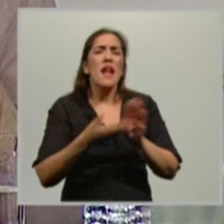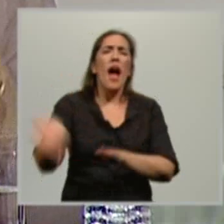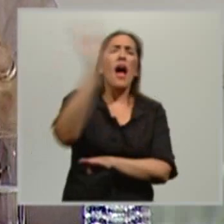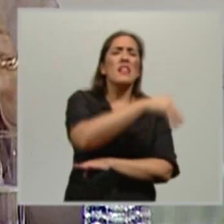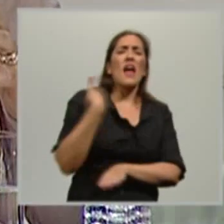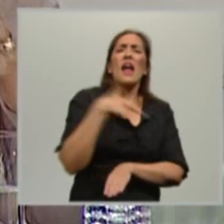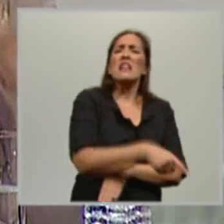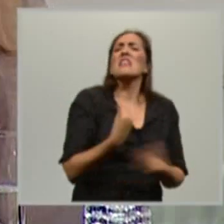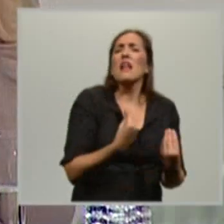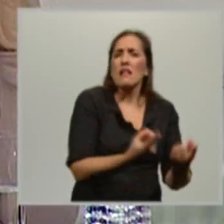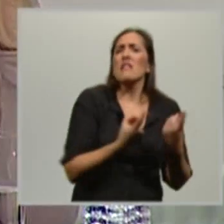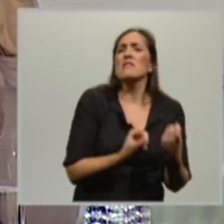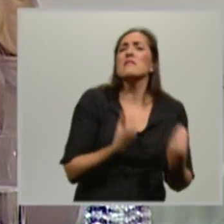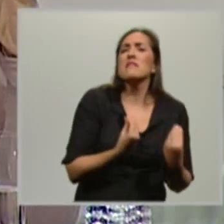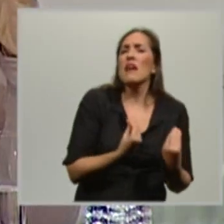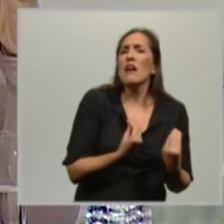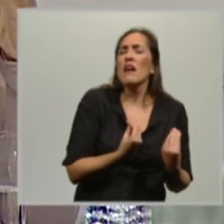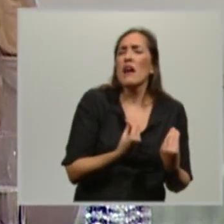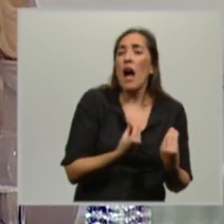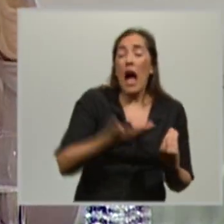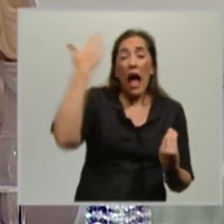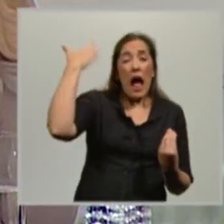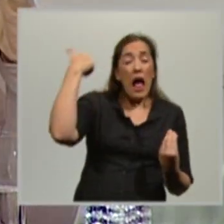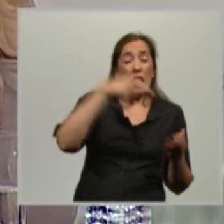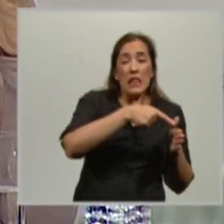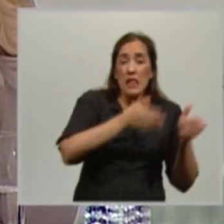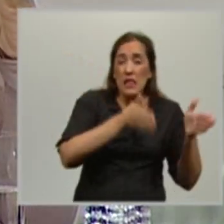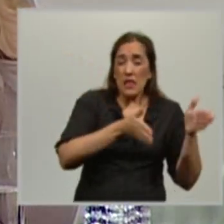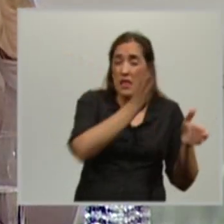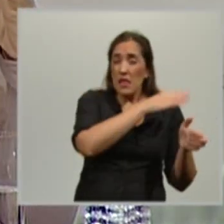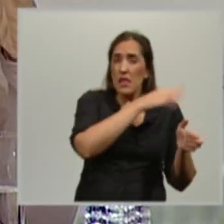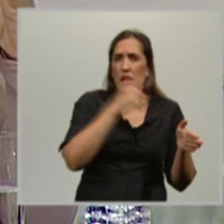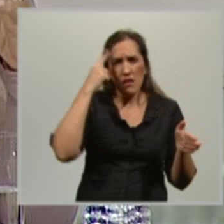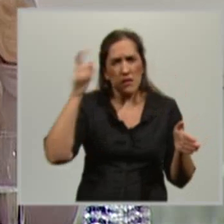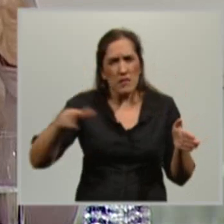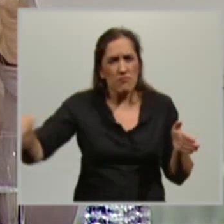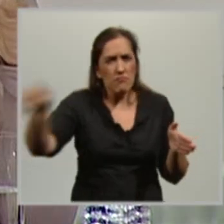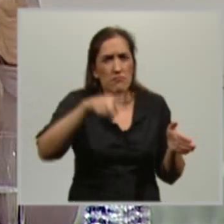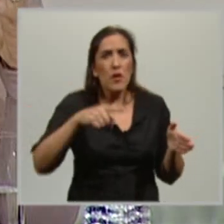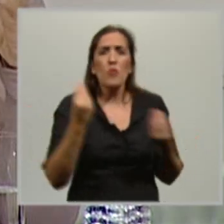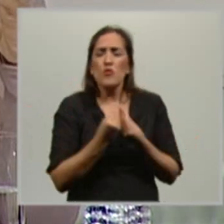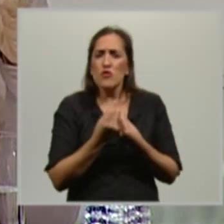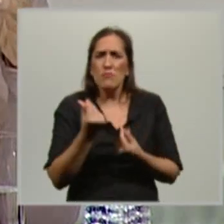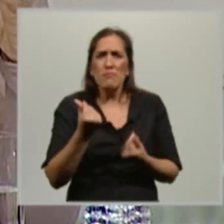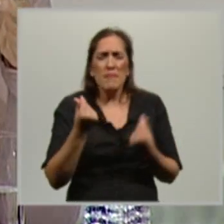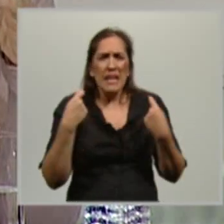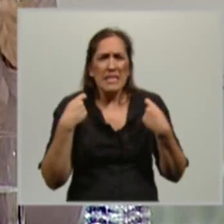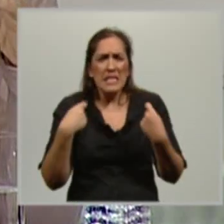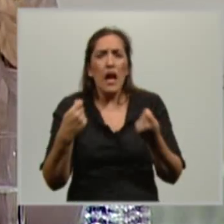subsidios porque en ese momento una parte muy importante a la gente se le iban en tarifas que